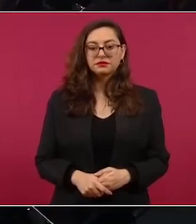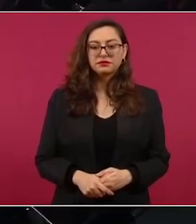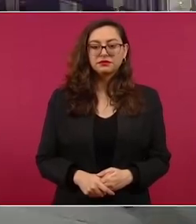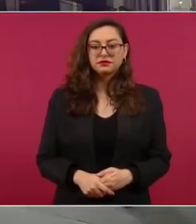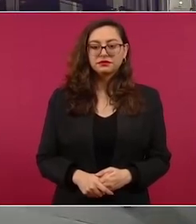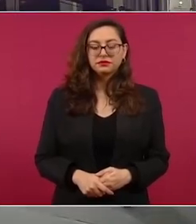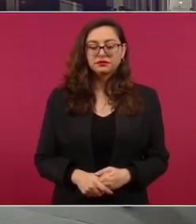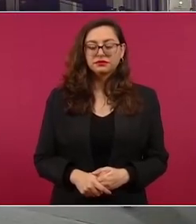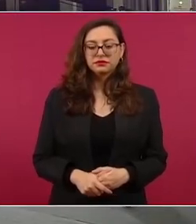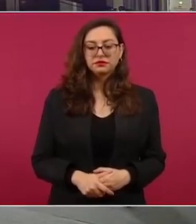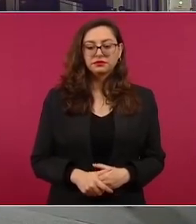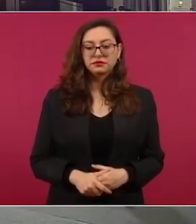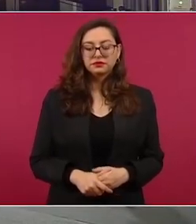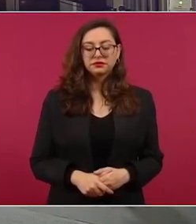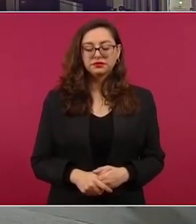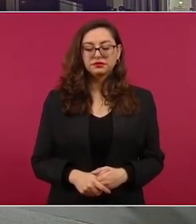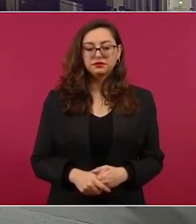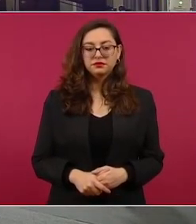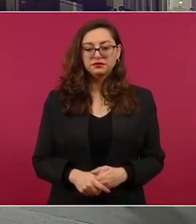No tiene por qué salir,